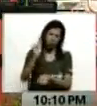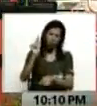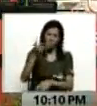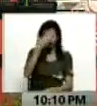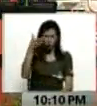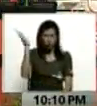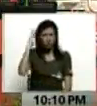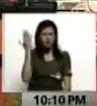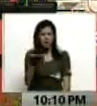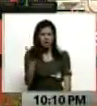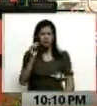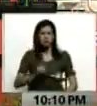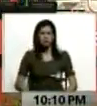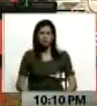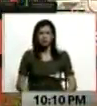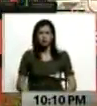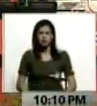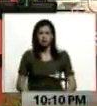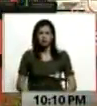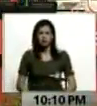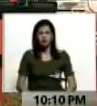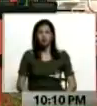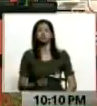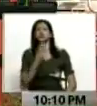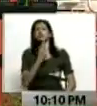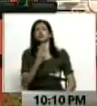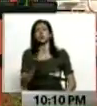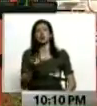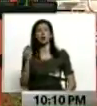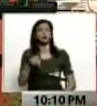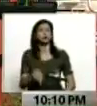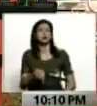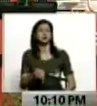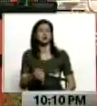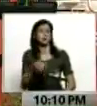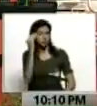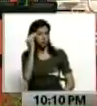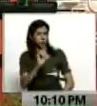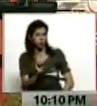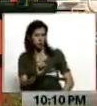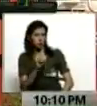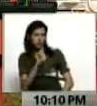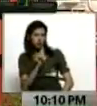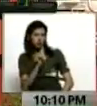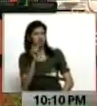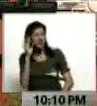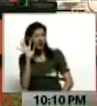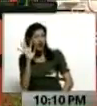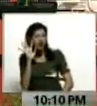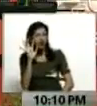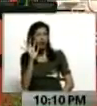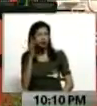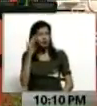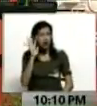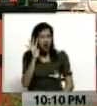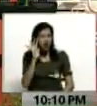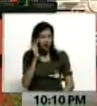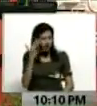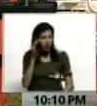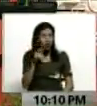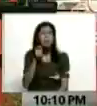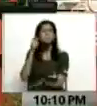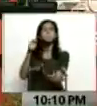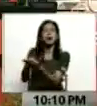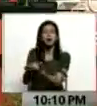hipócritas hipócritas es lo que son Y entonces uno dice aquí no voy a pensar mal no será que les pagan por